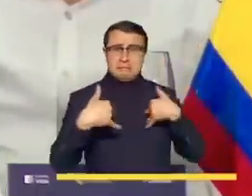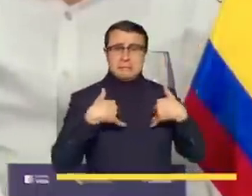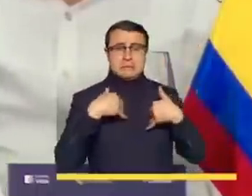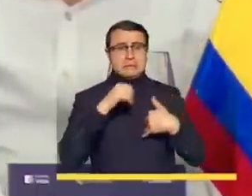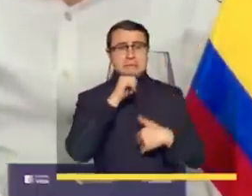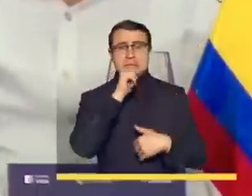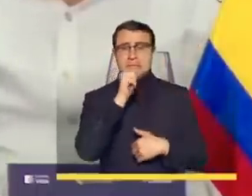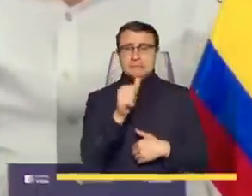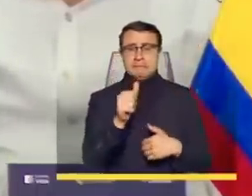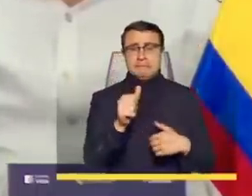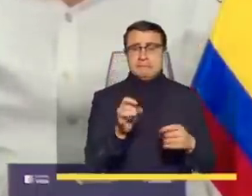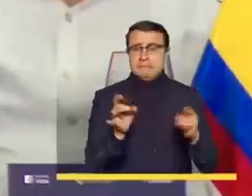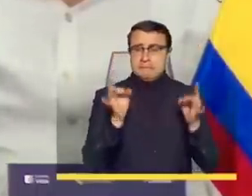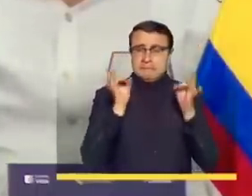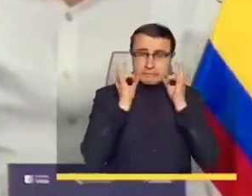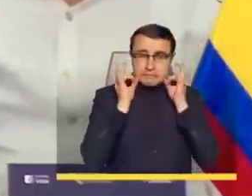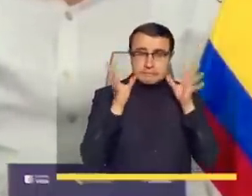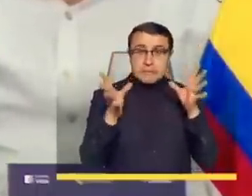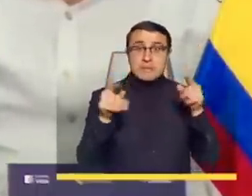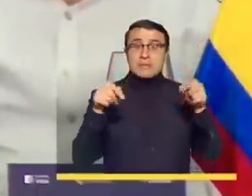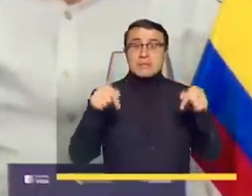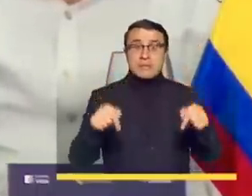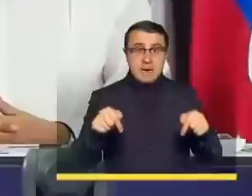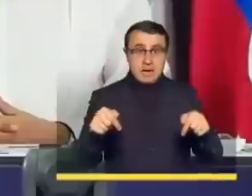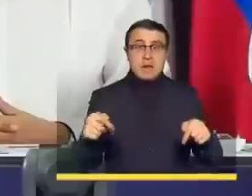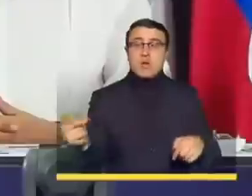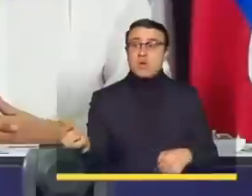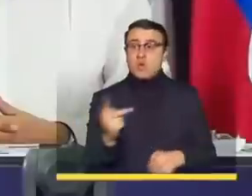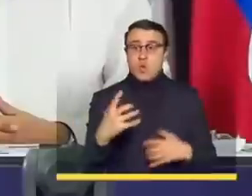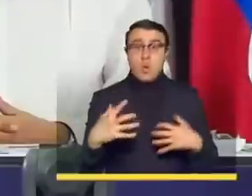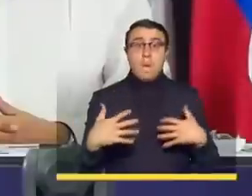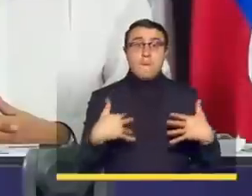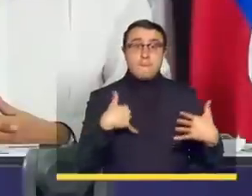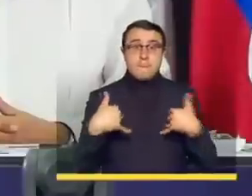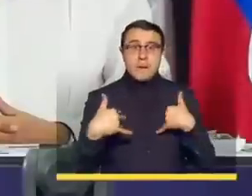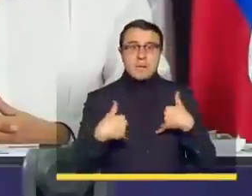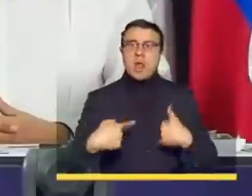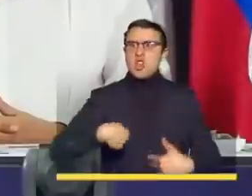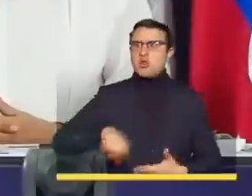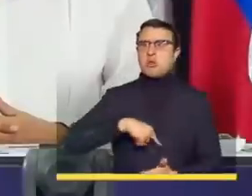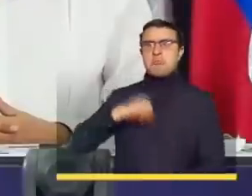Y empiezo por subrayar la palabra víctimas, no victimarios.